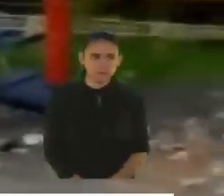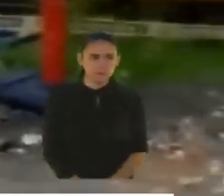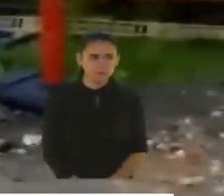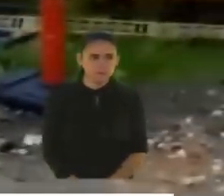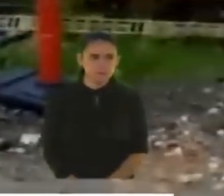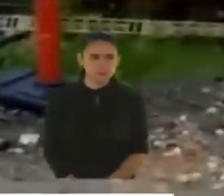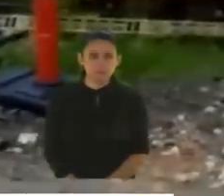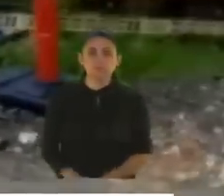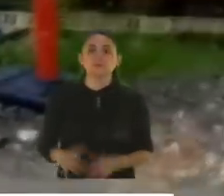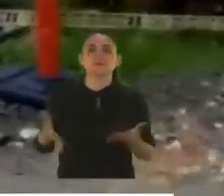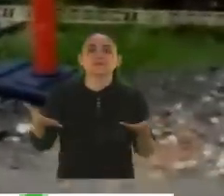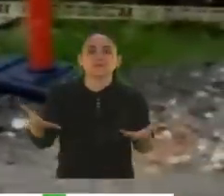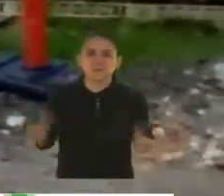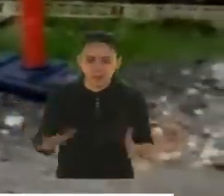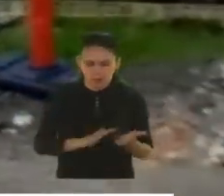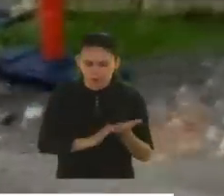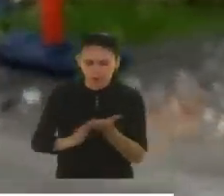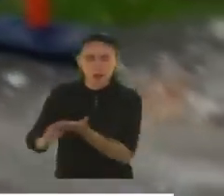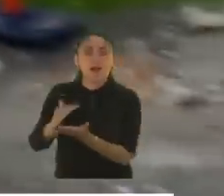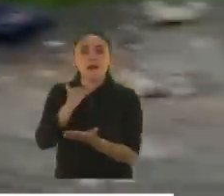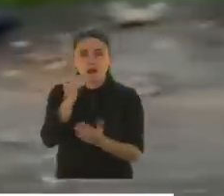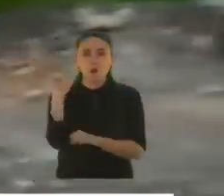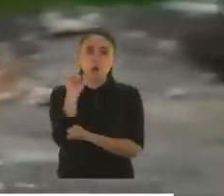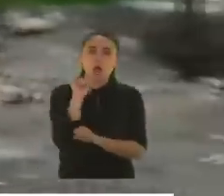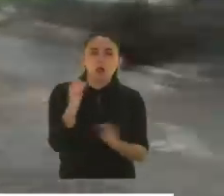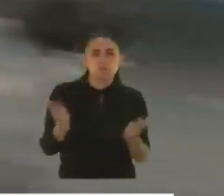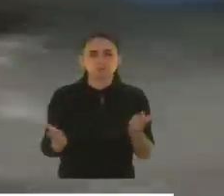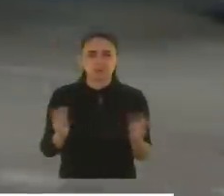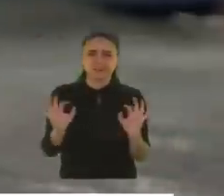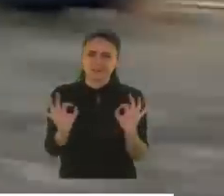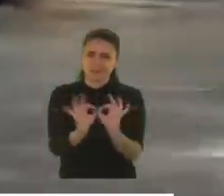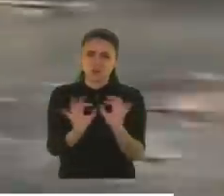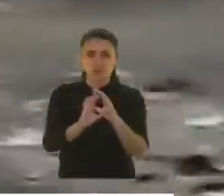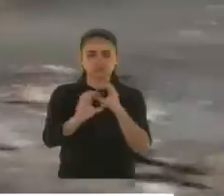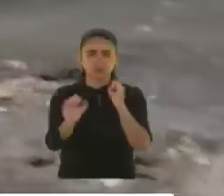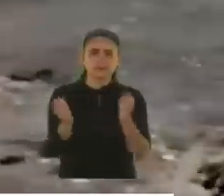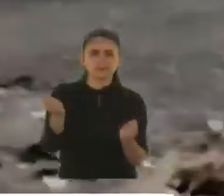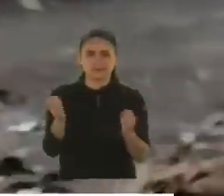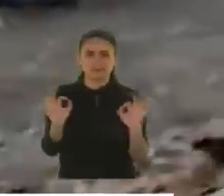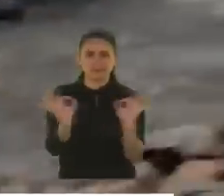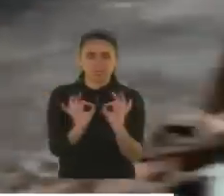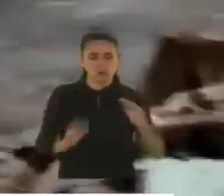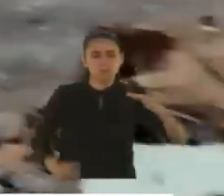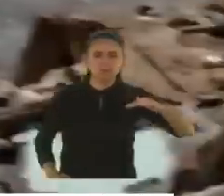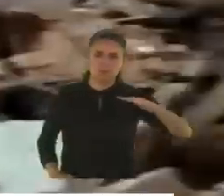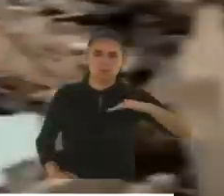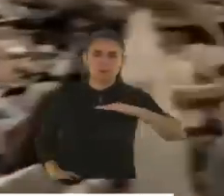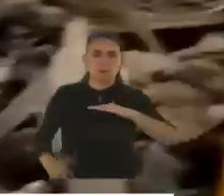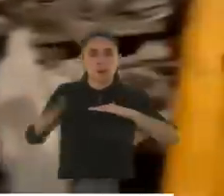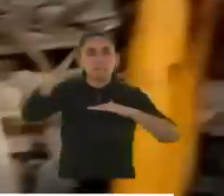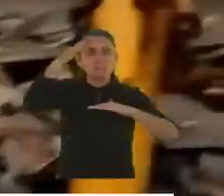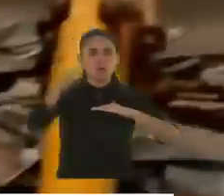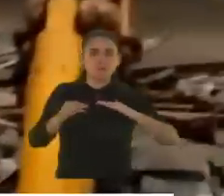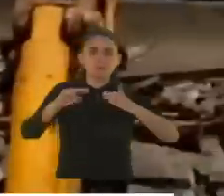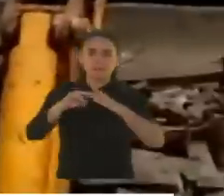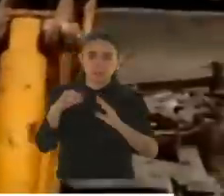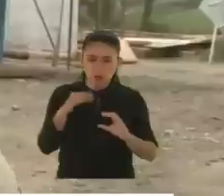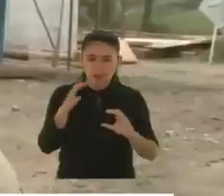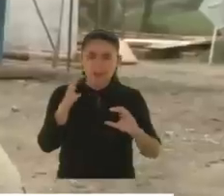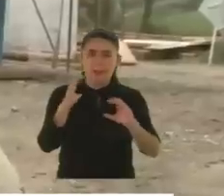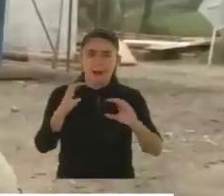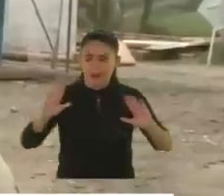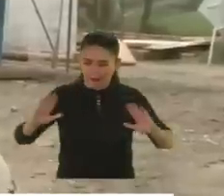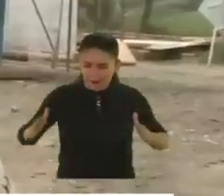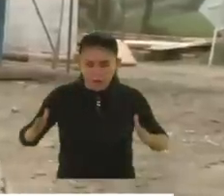Ya hay vía para vehículos particulares y livianos, lo que se traduce en que dejaron de estar incomunicados. Lo logramos,